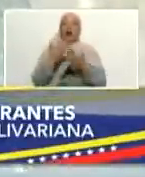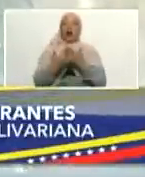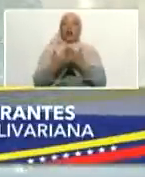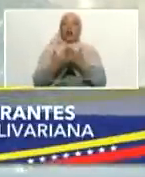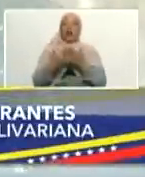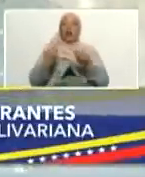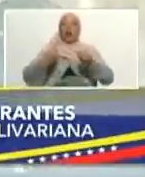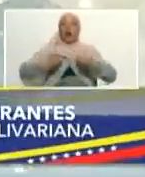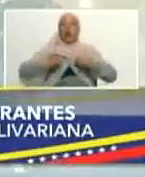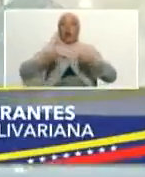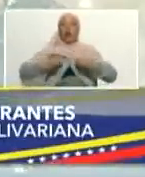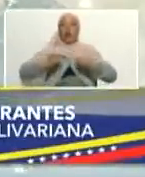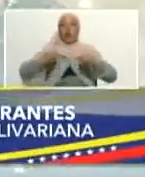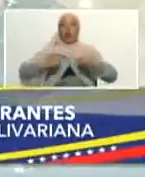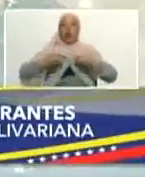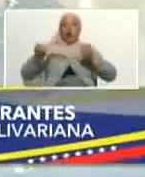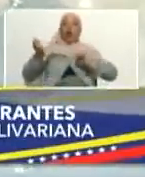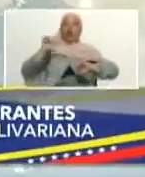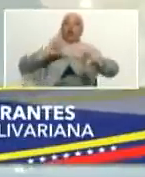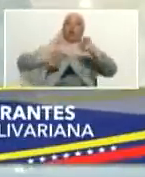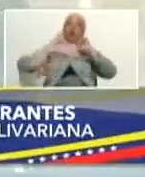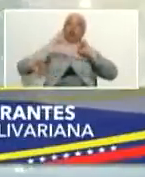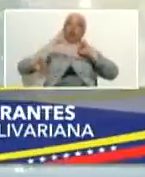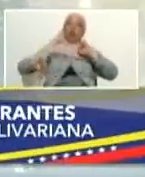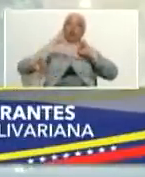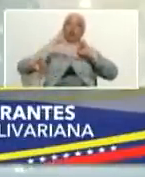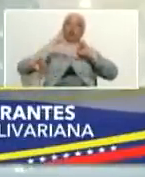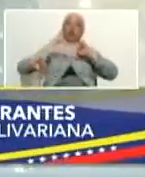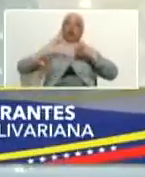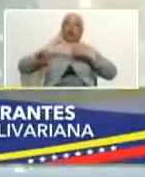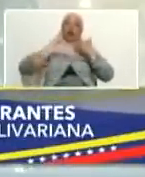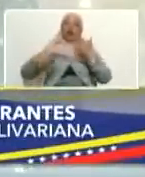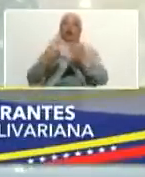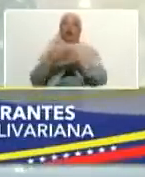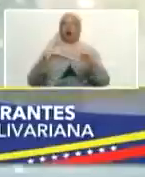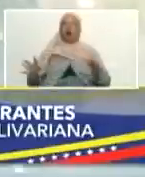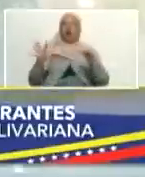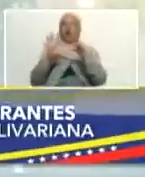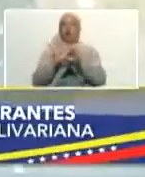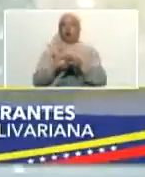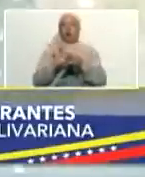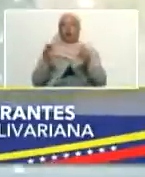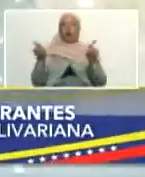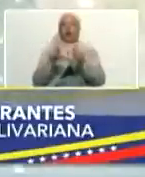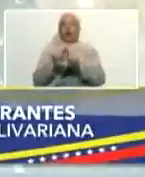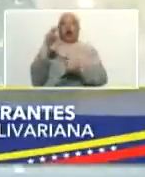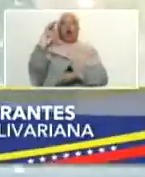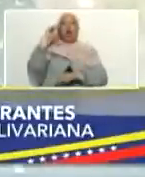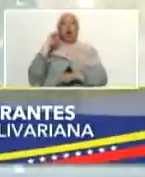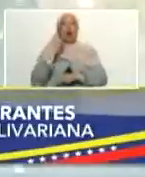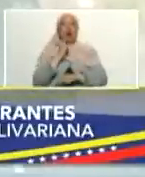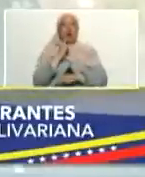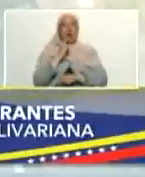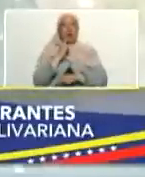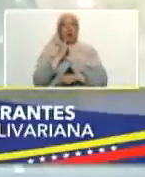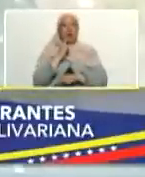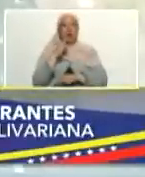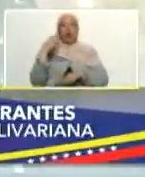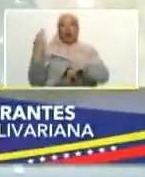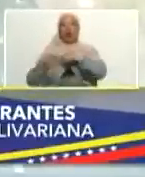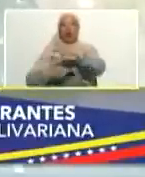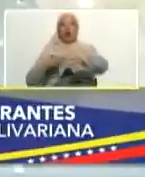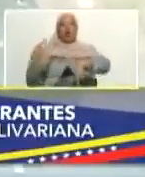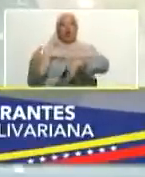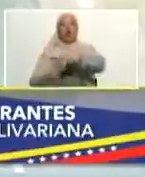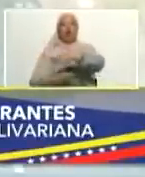vida que nos ha dado estas fuerzas militares cohesionadas, unidas en el ideal de Bolívar, en el ideal